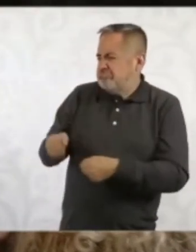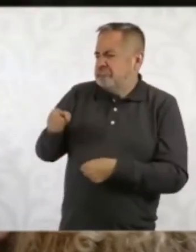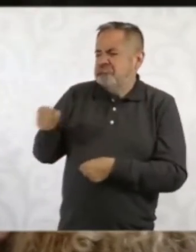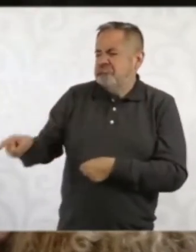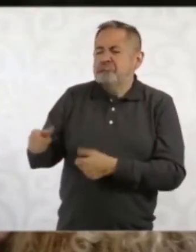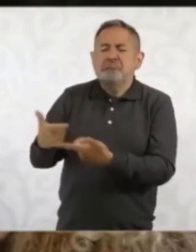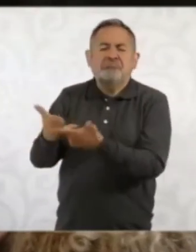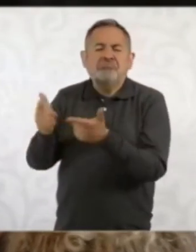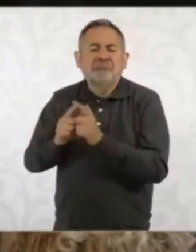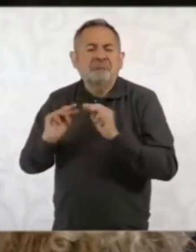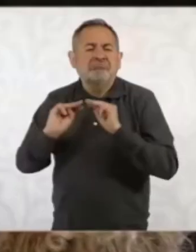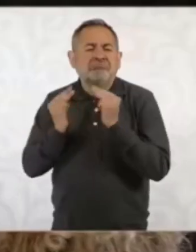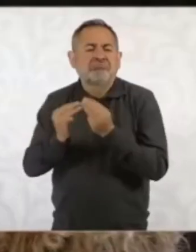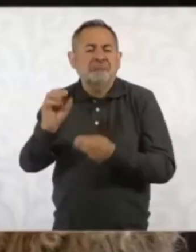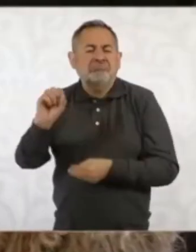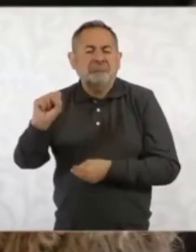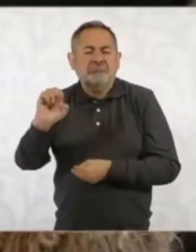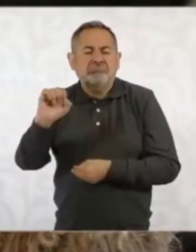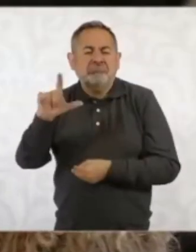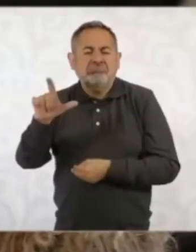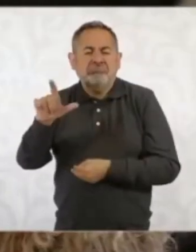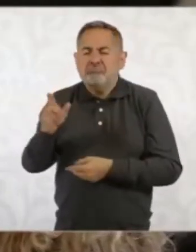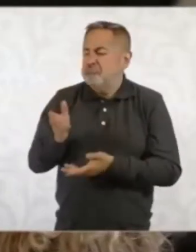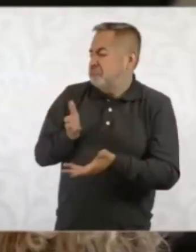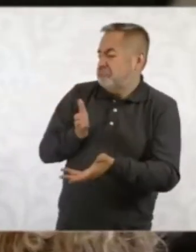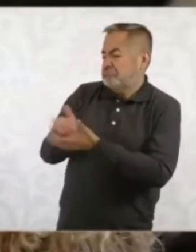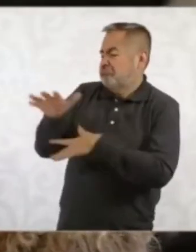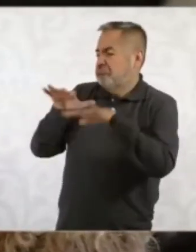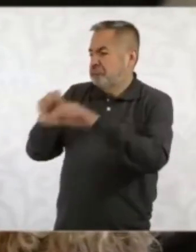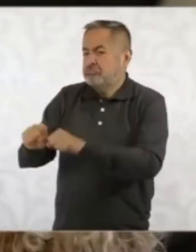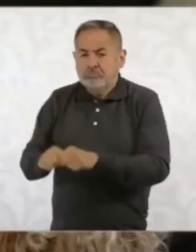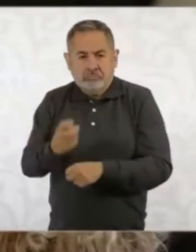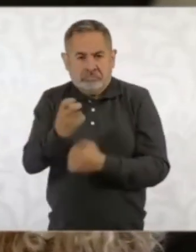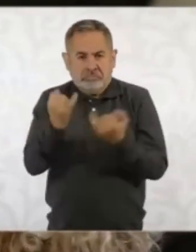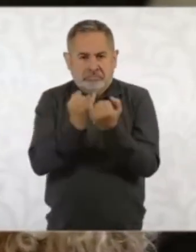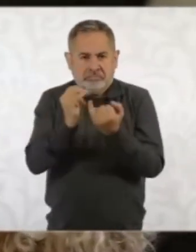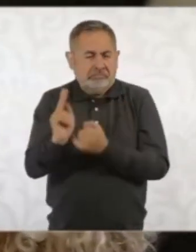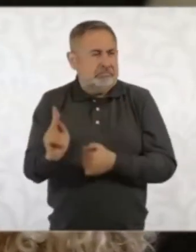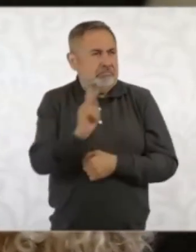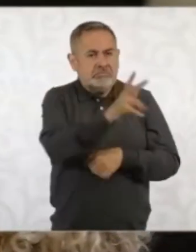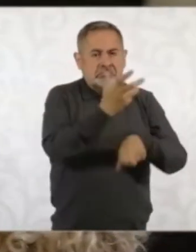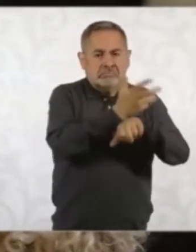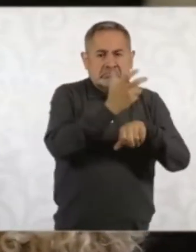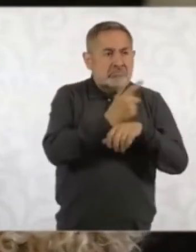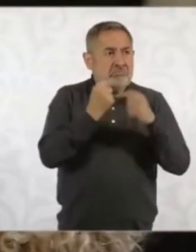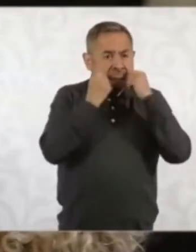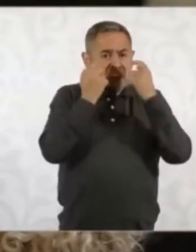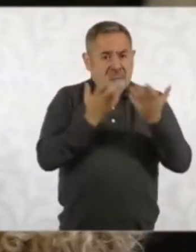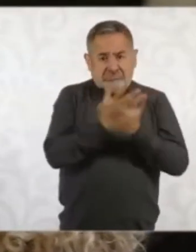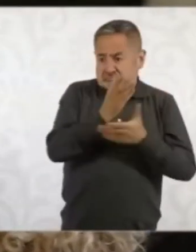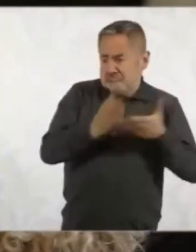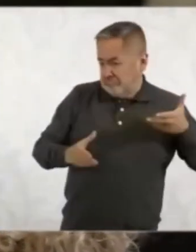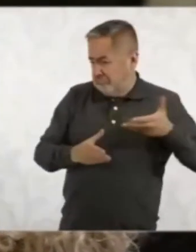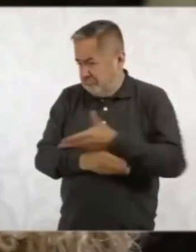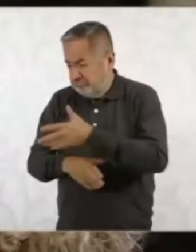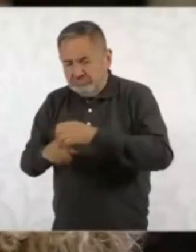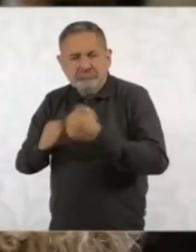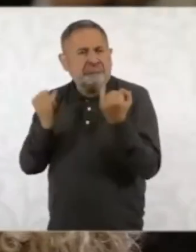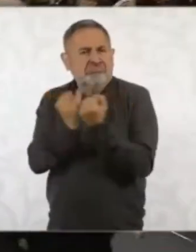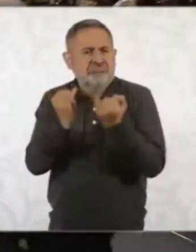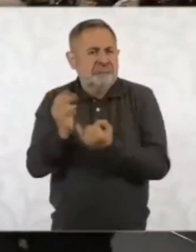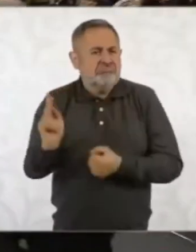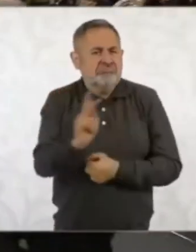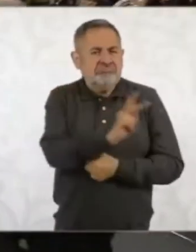estas narrativas Estados Unidos pueda tener acceso al país, que pueda tener injerencia como lo hizo en Venezuela?